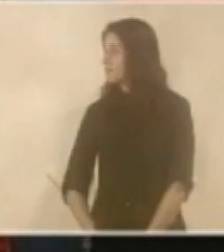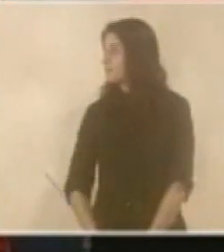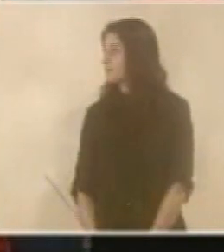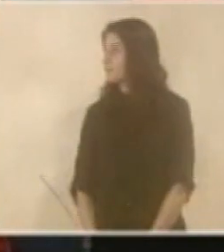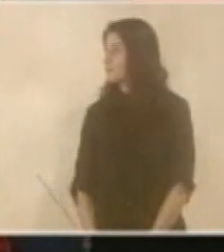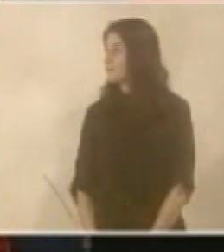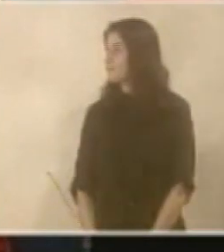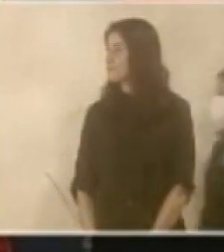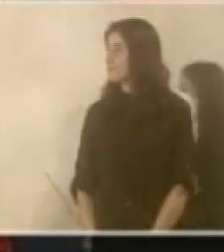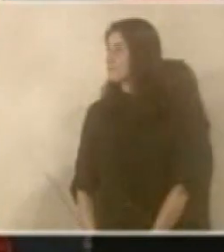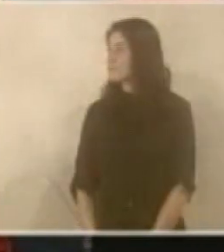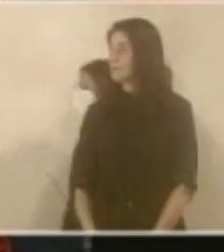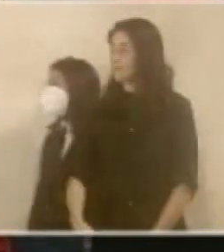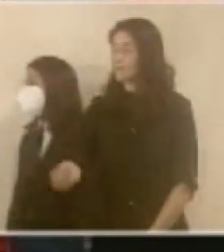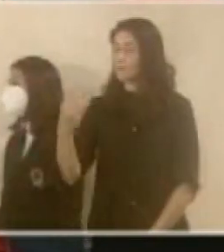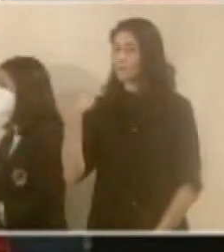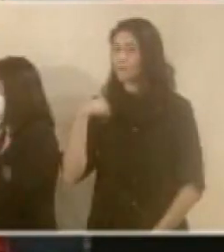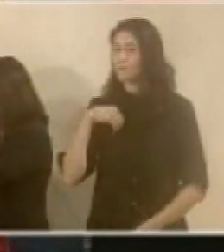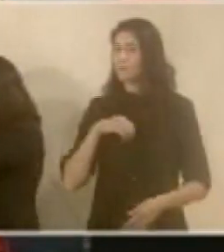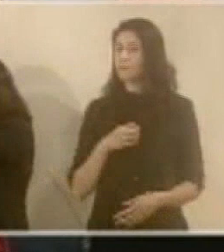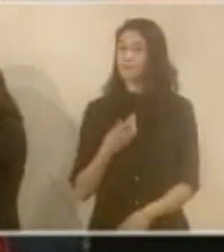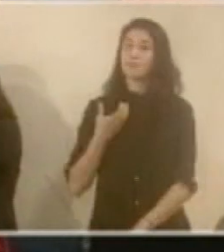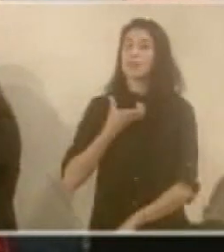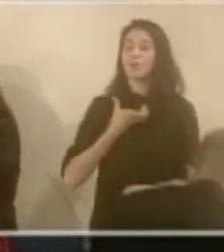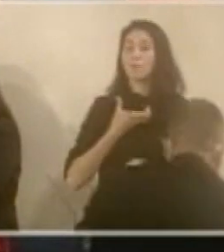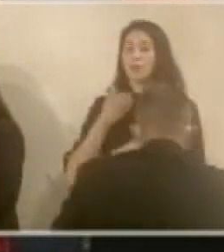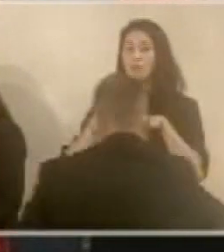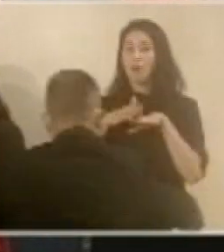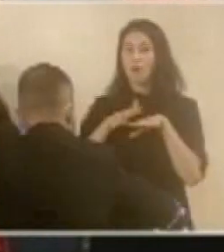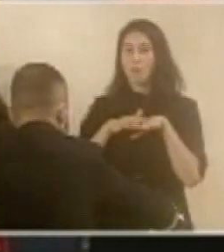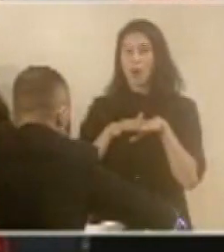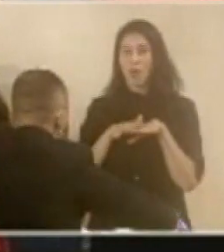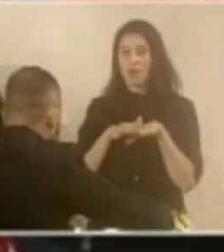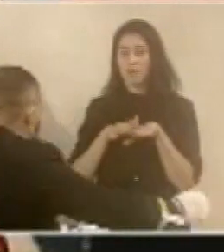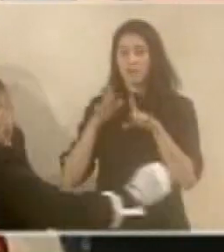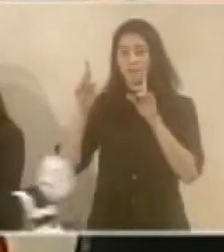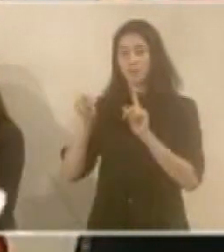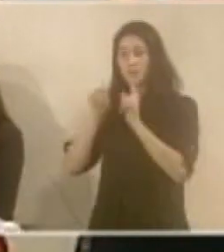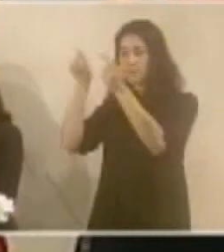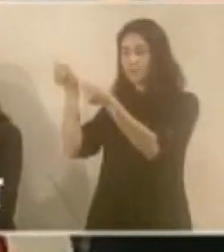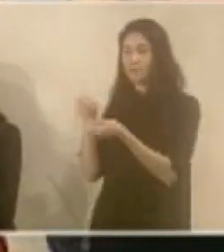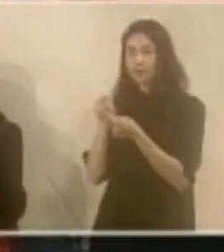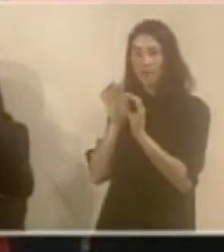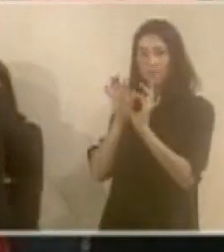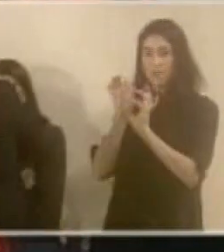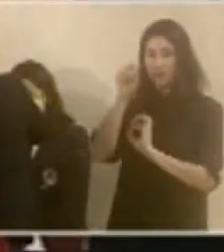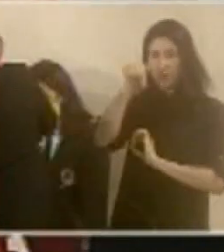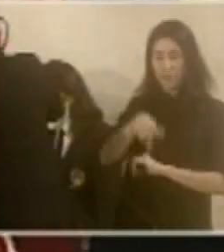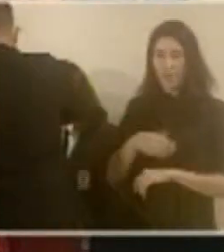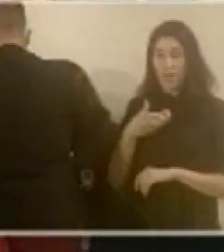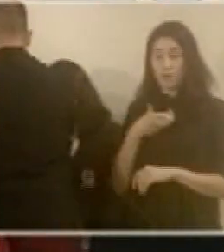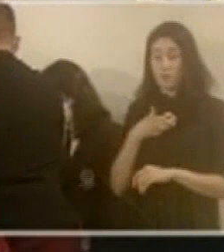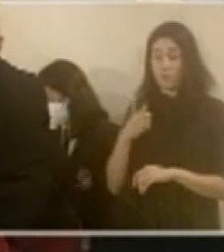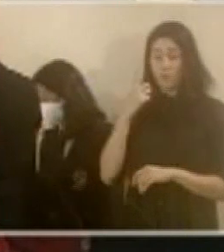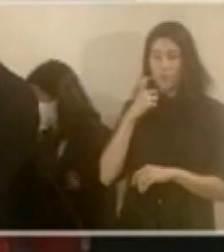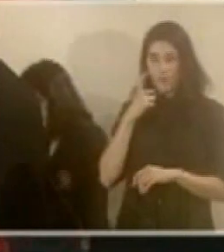De conformidad con el reglamento para la concesión de distinciones honoríficas por el excelentísimo Ayuntamiento de Almería y al amparo de las